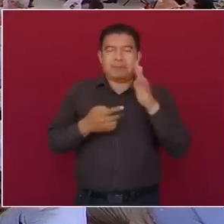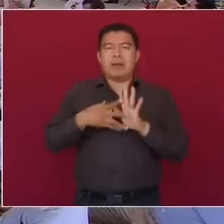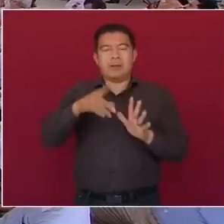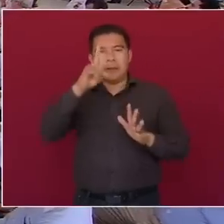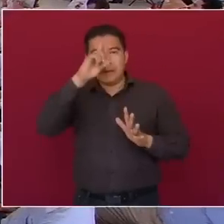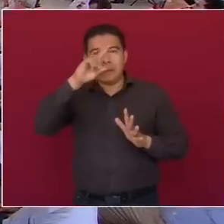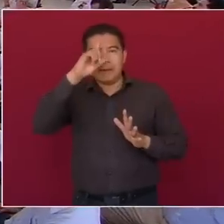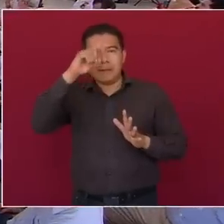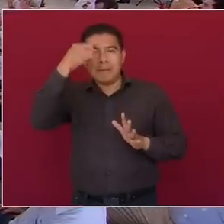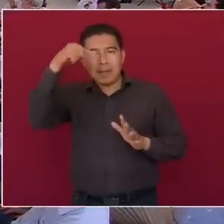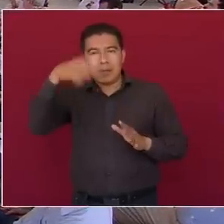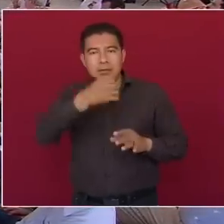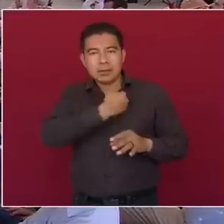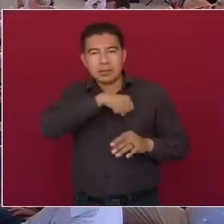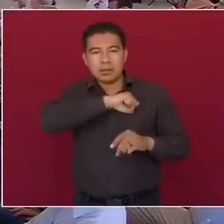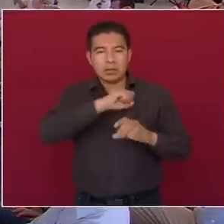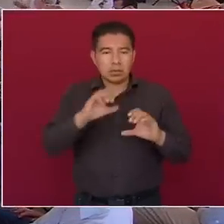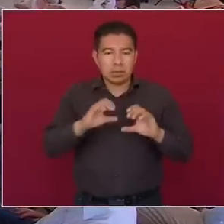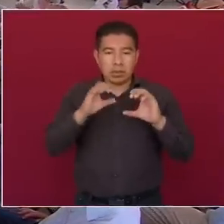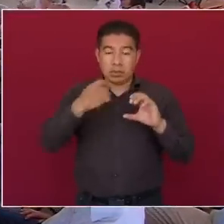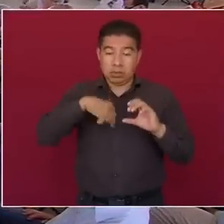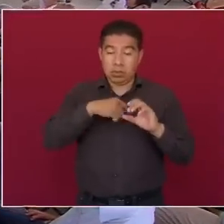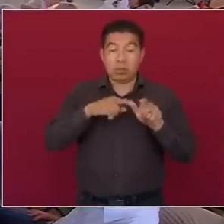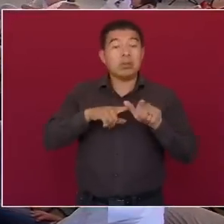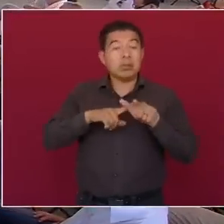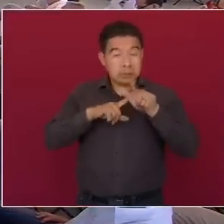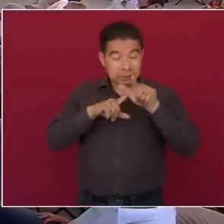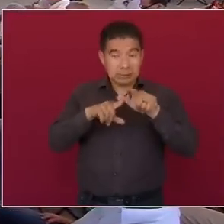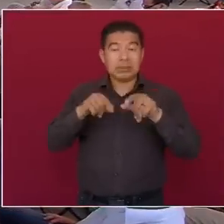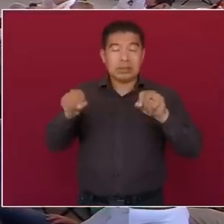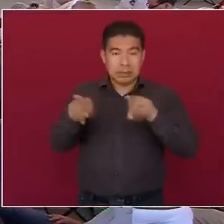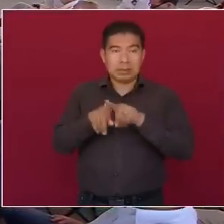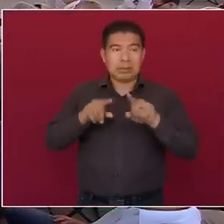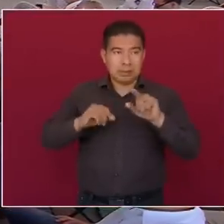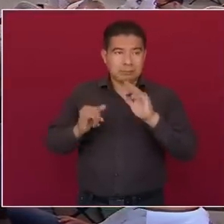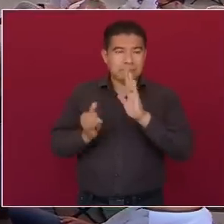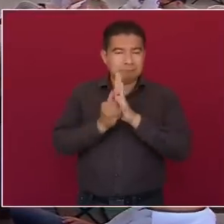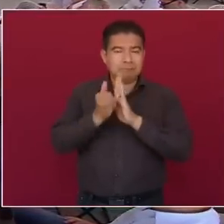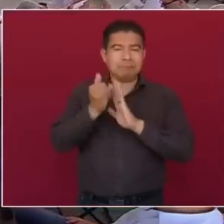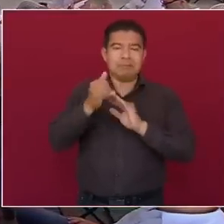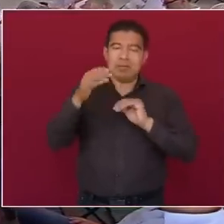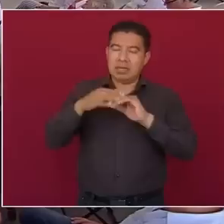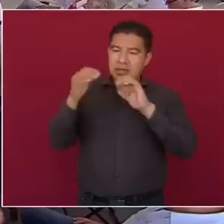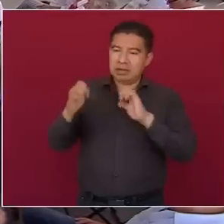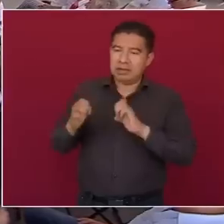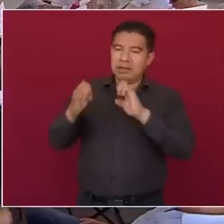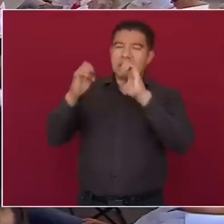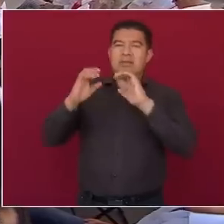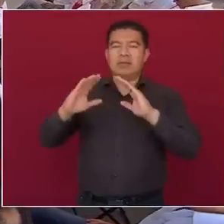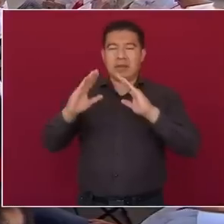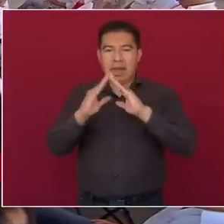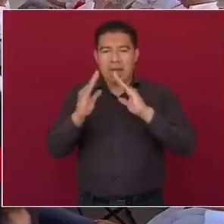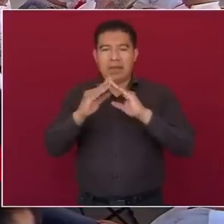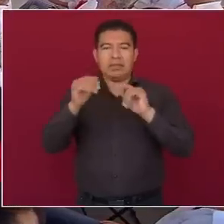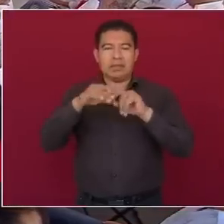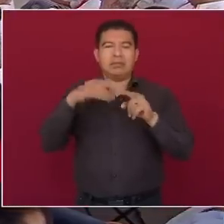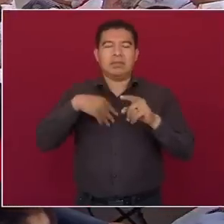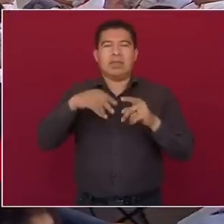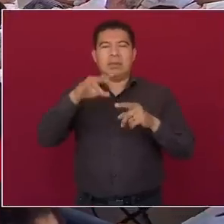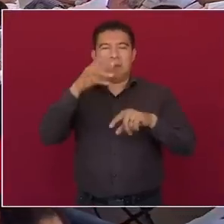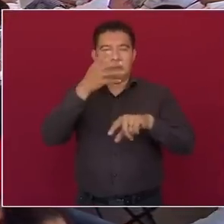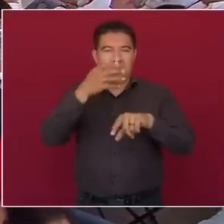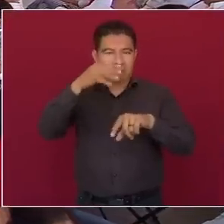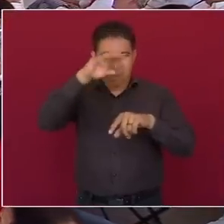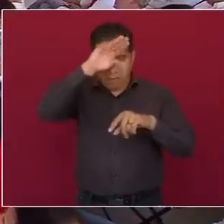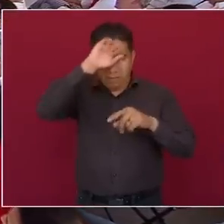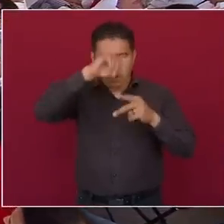paró. En edificios y hogares de la Ciudad de México, de Monterrey, de Villahermosa, de Seúl, Italia